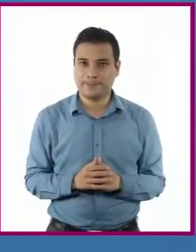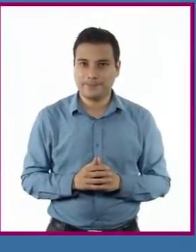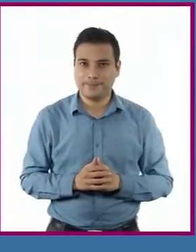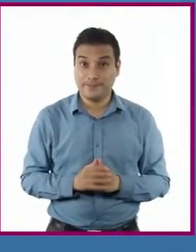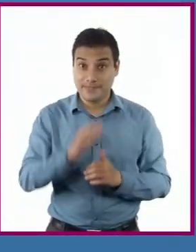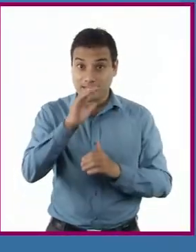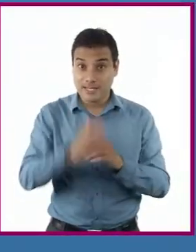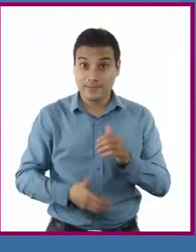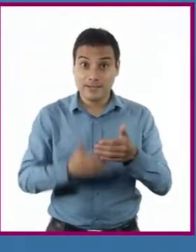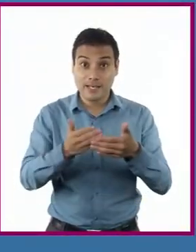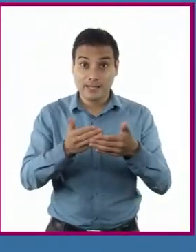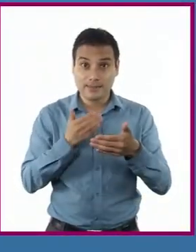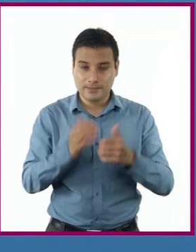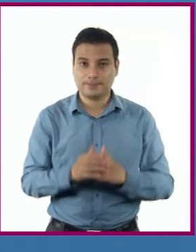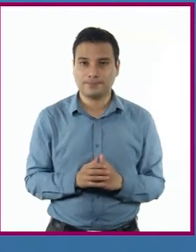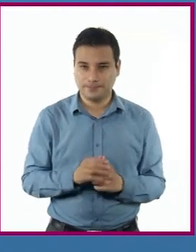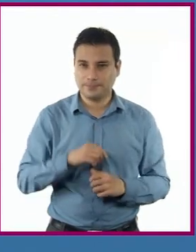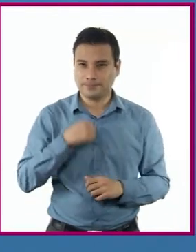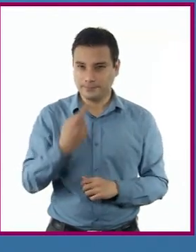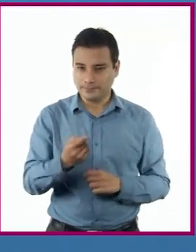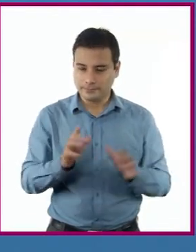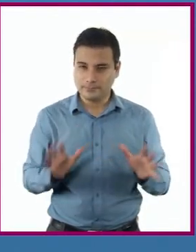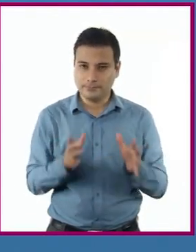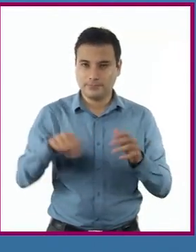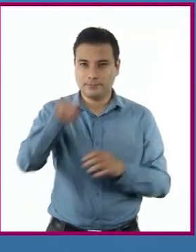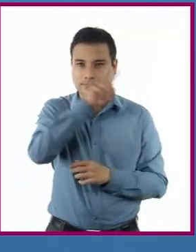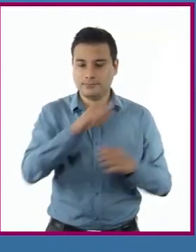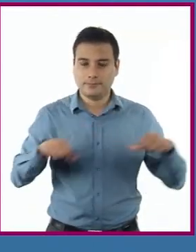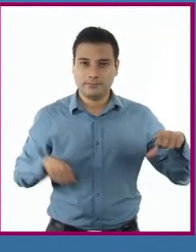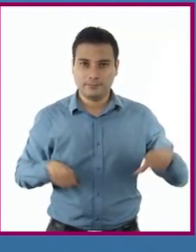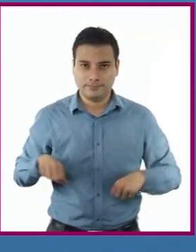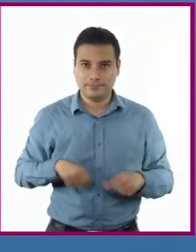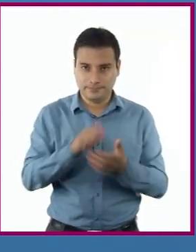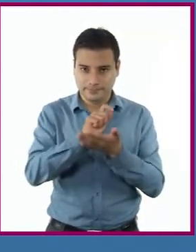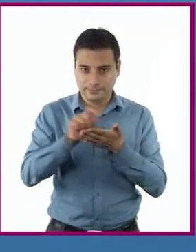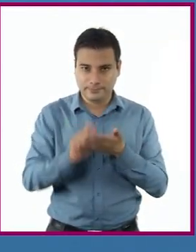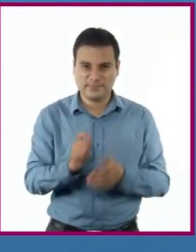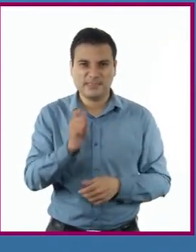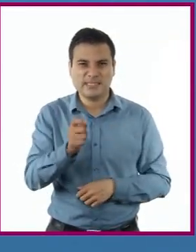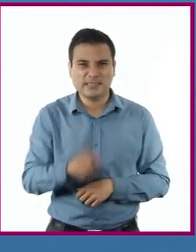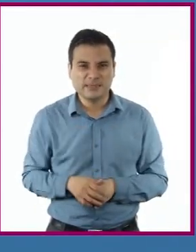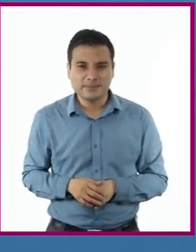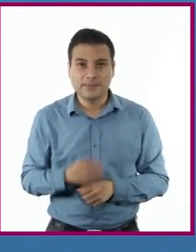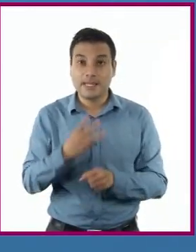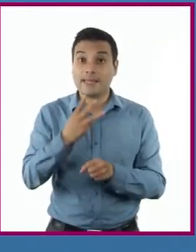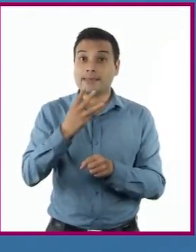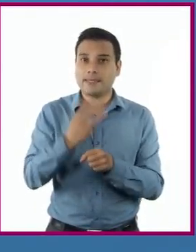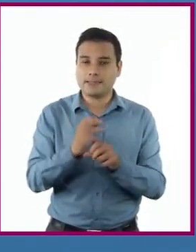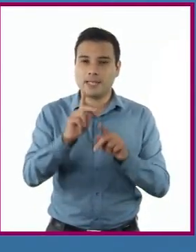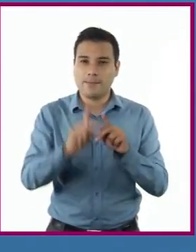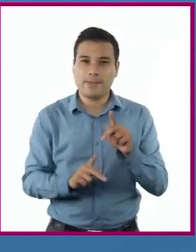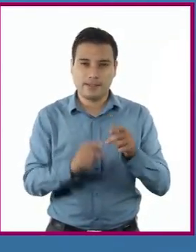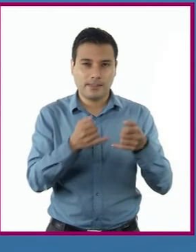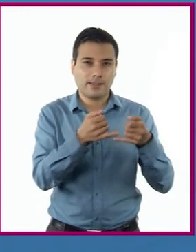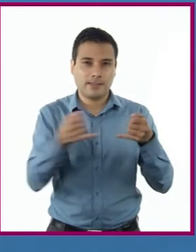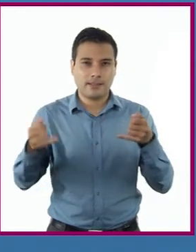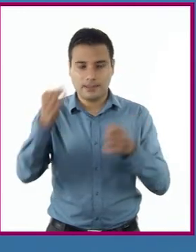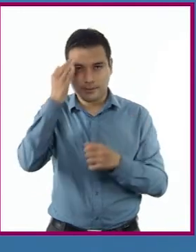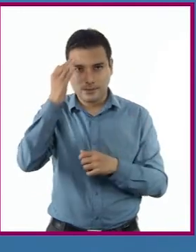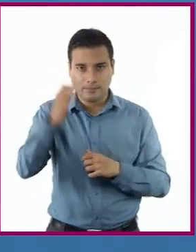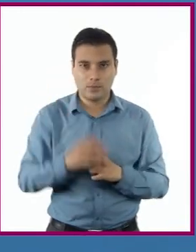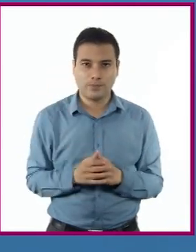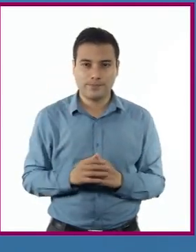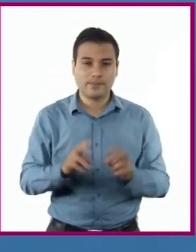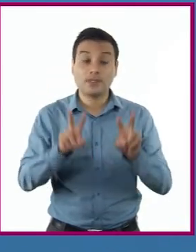de despedirnos, les invito a concluir con el reto de la semana, la elaboración de la tercera parte de su línea del tiempo que en esta